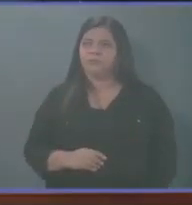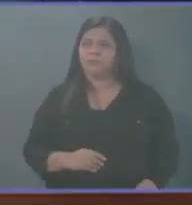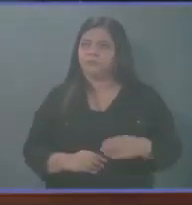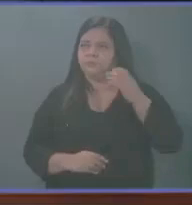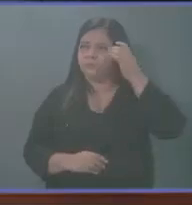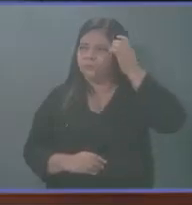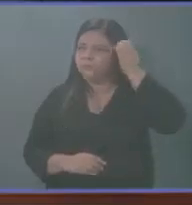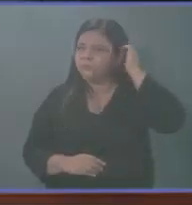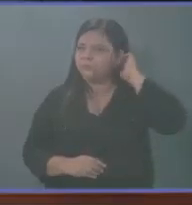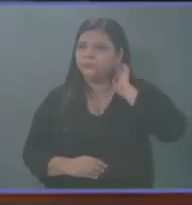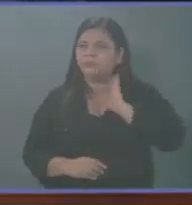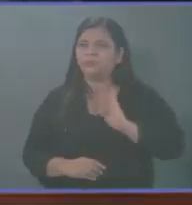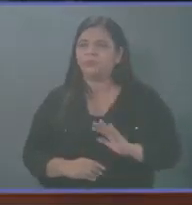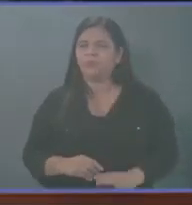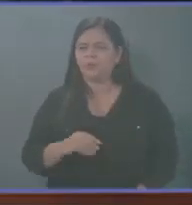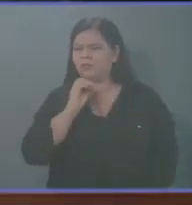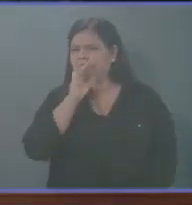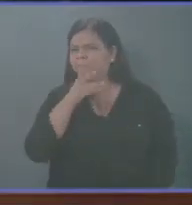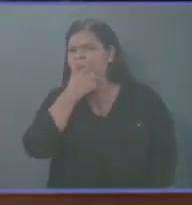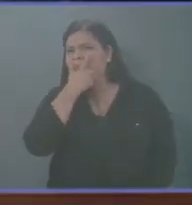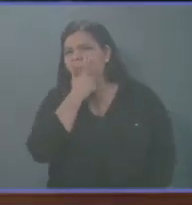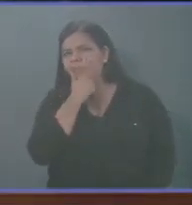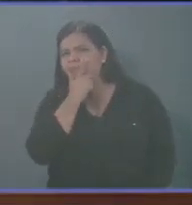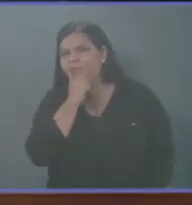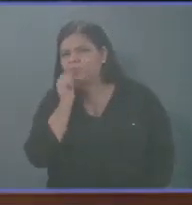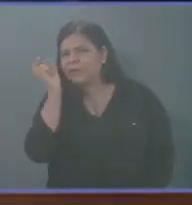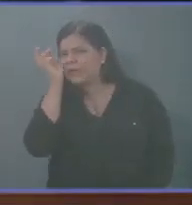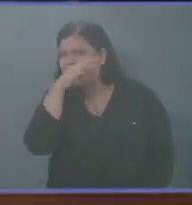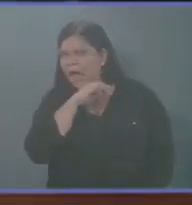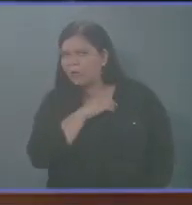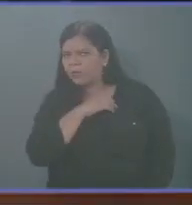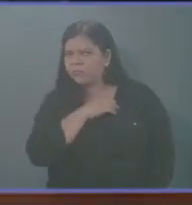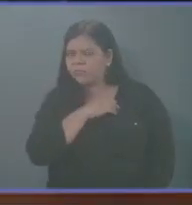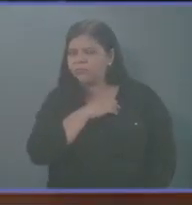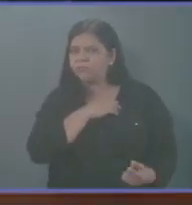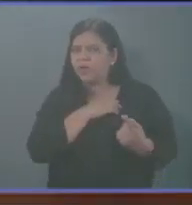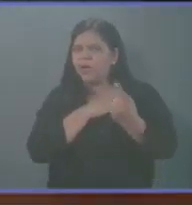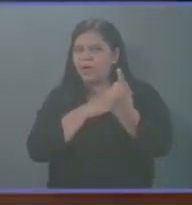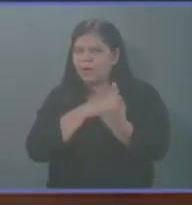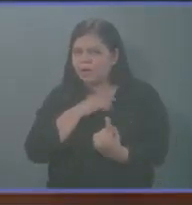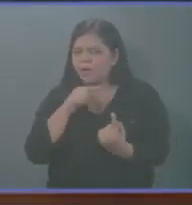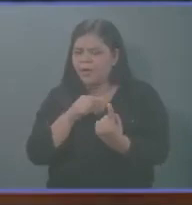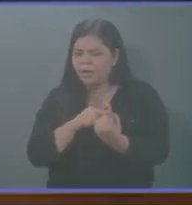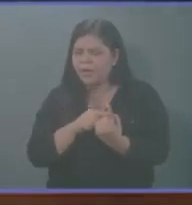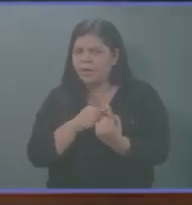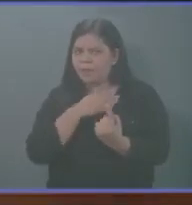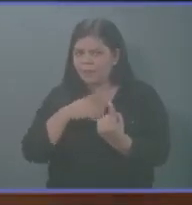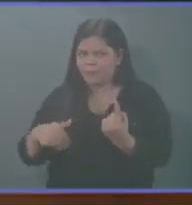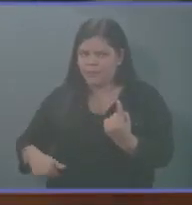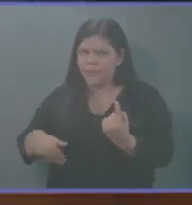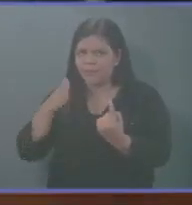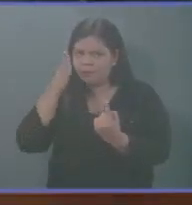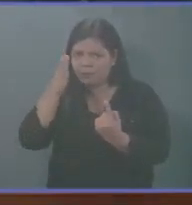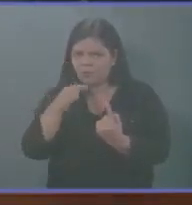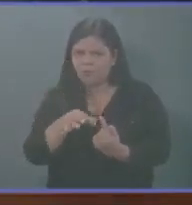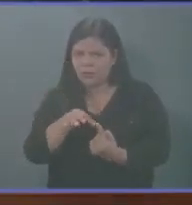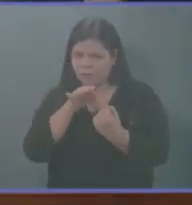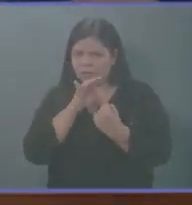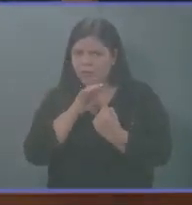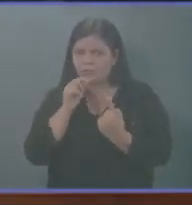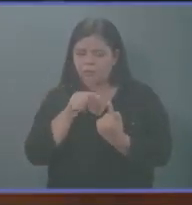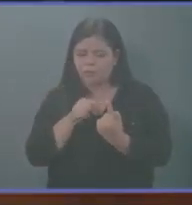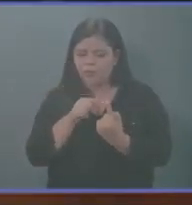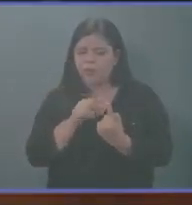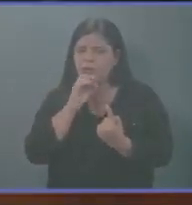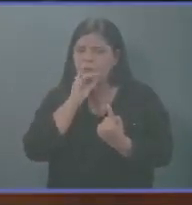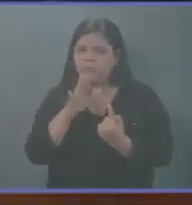Y qué raro que un candidato a la presidencia que tiene un evento después le